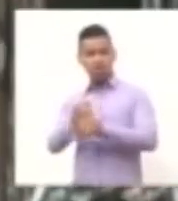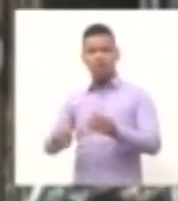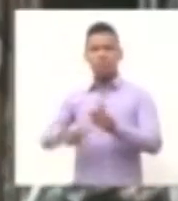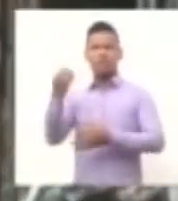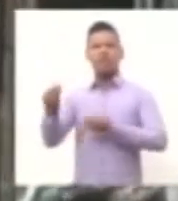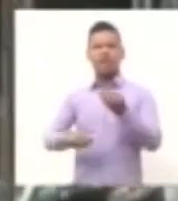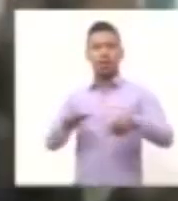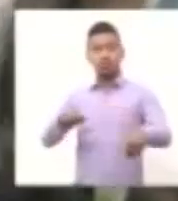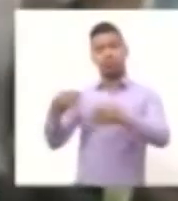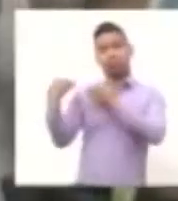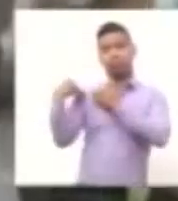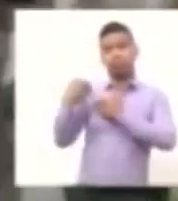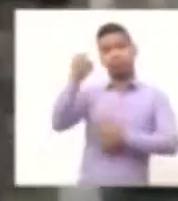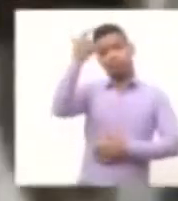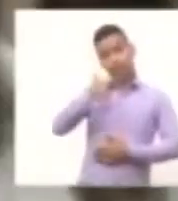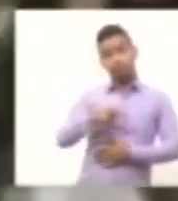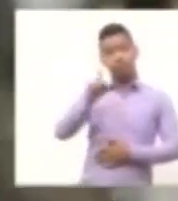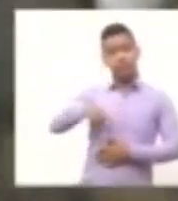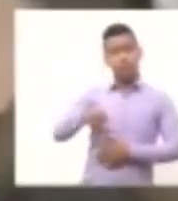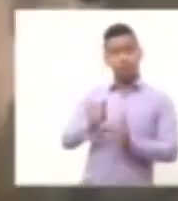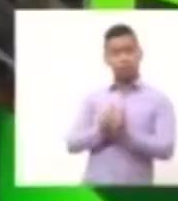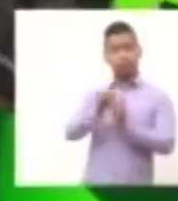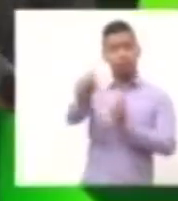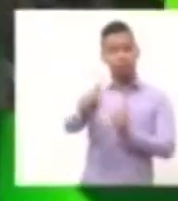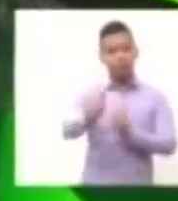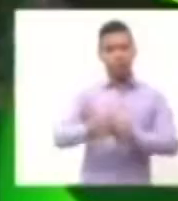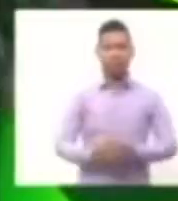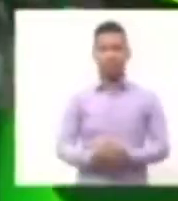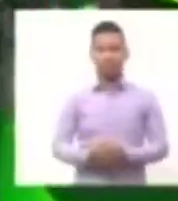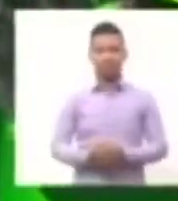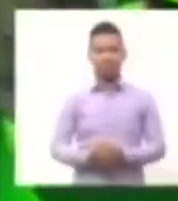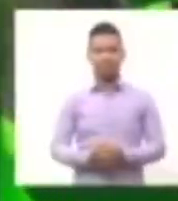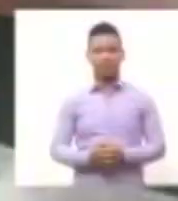de ganar para forzar el sexto partido.